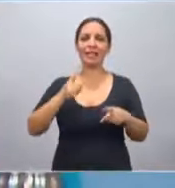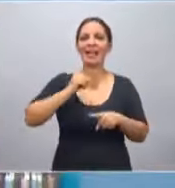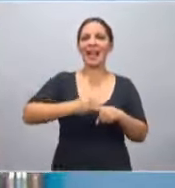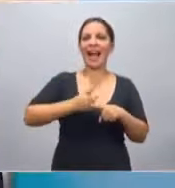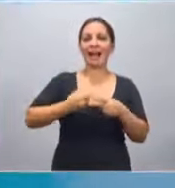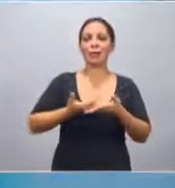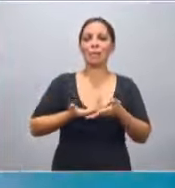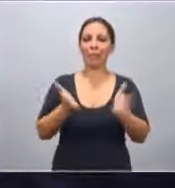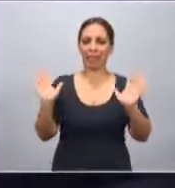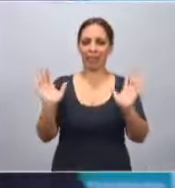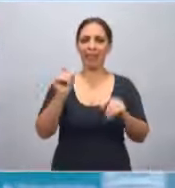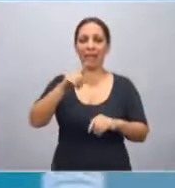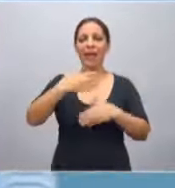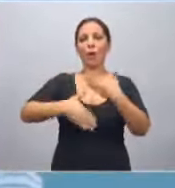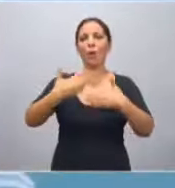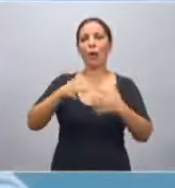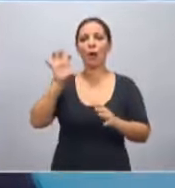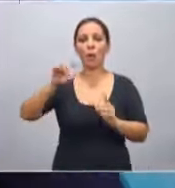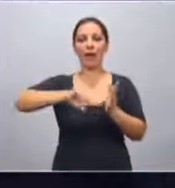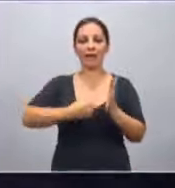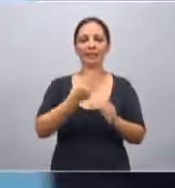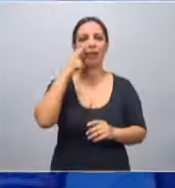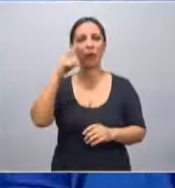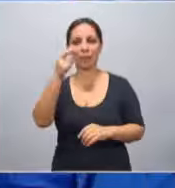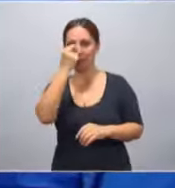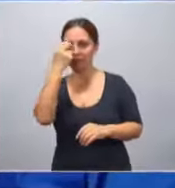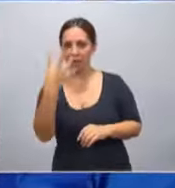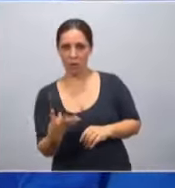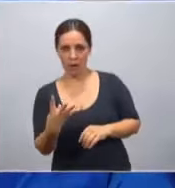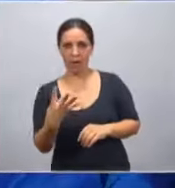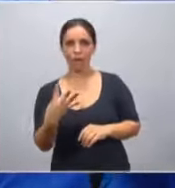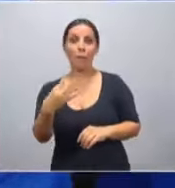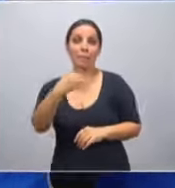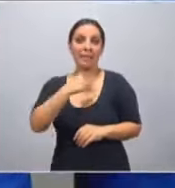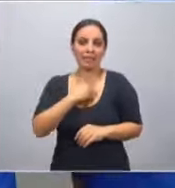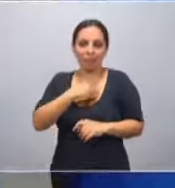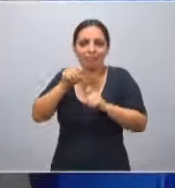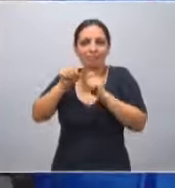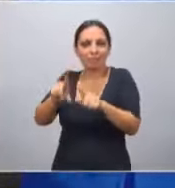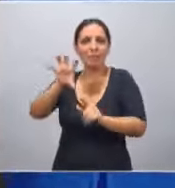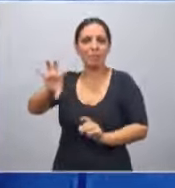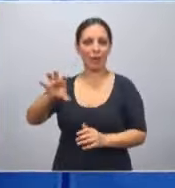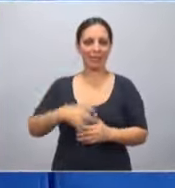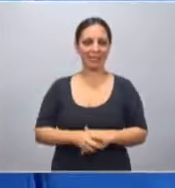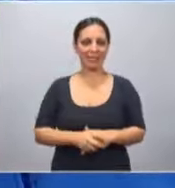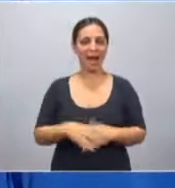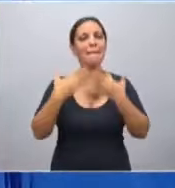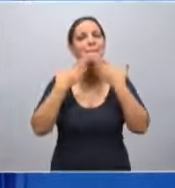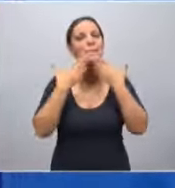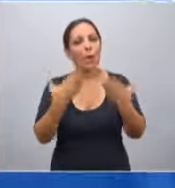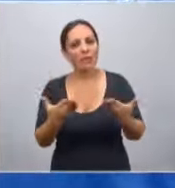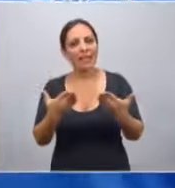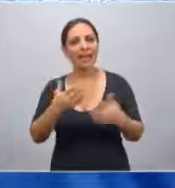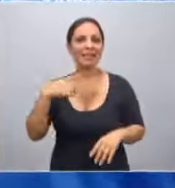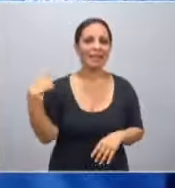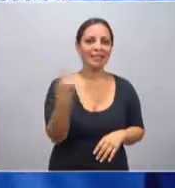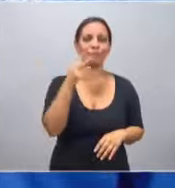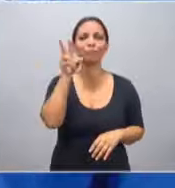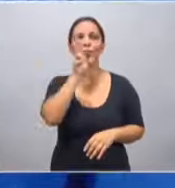de lanzamiento de los juegos bonaerenses 2024 la pasión de una provincia Muchas gracias a todas y a